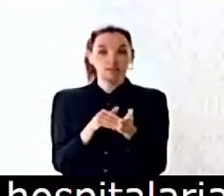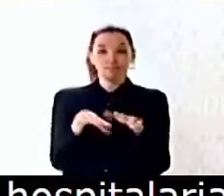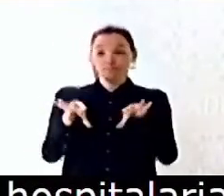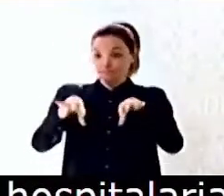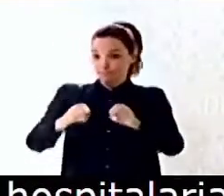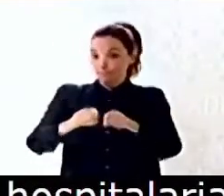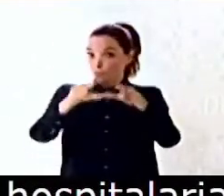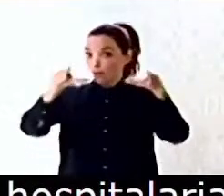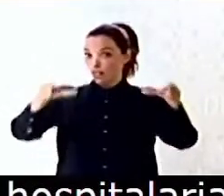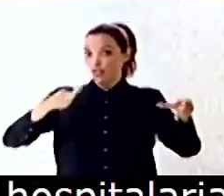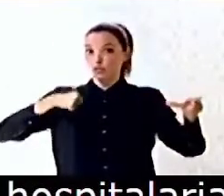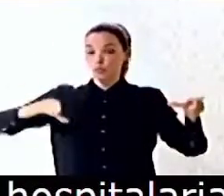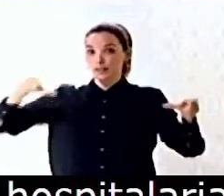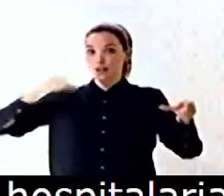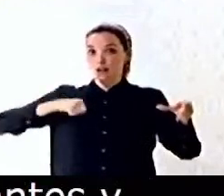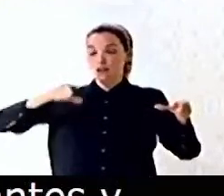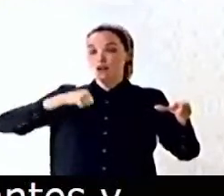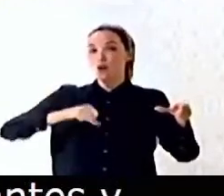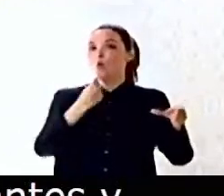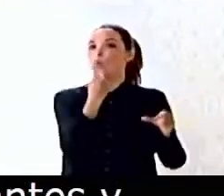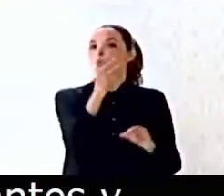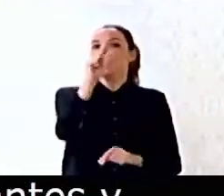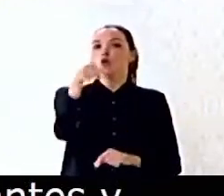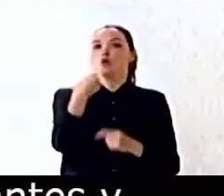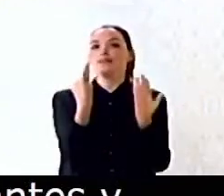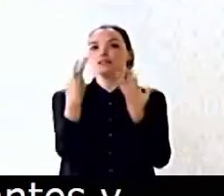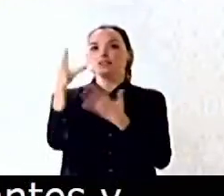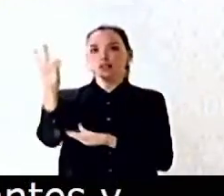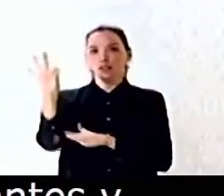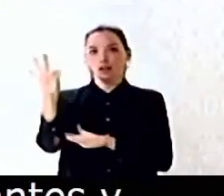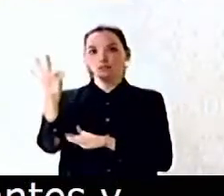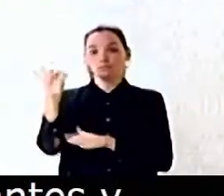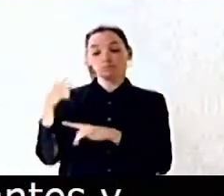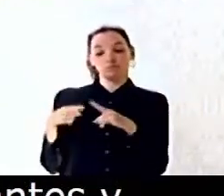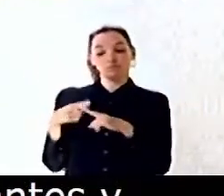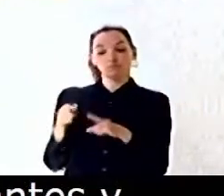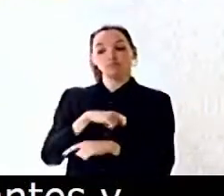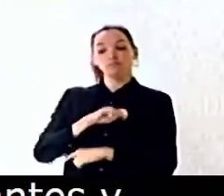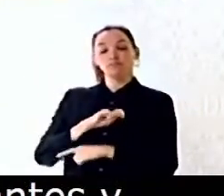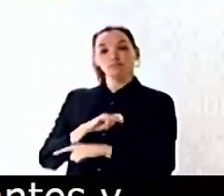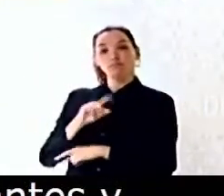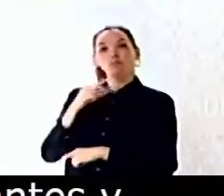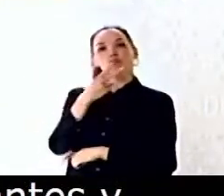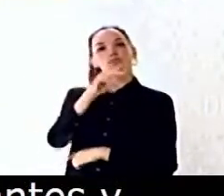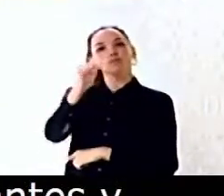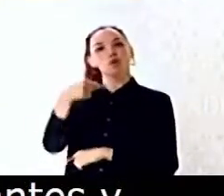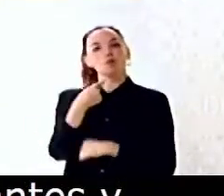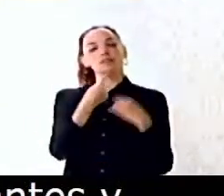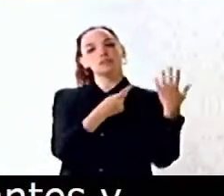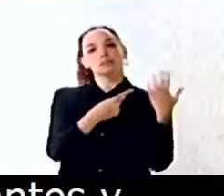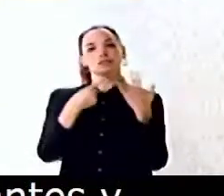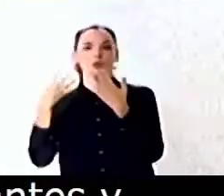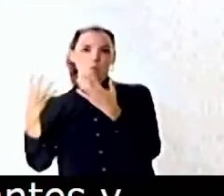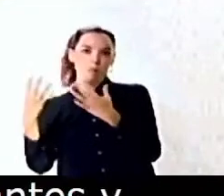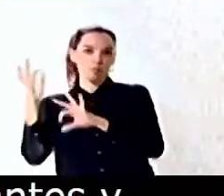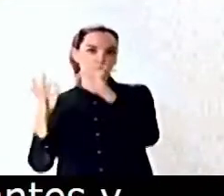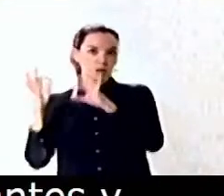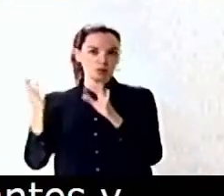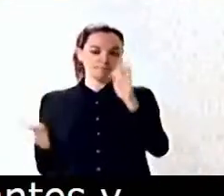planta de hospital de 1,70, mientras la media española está en 2,69.